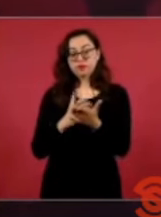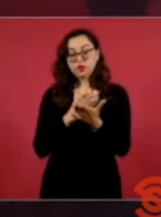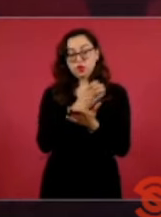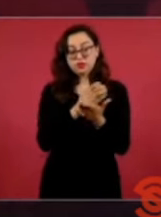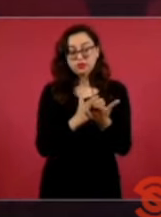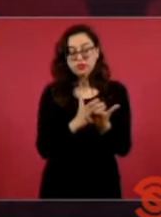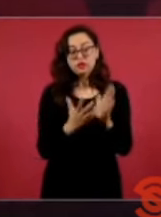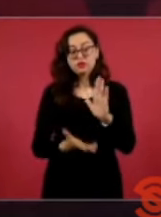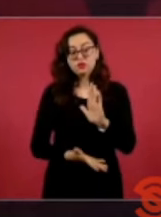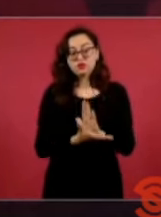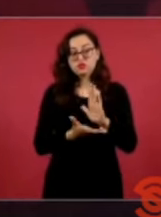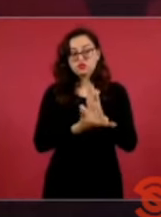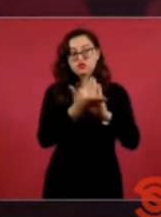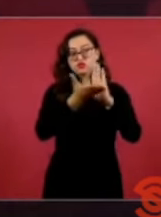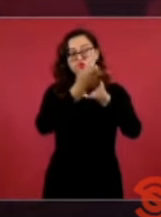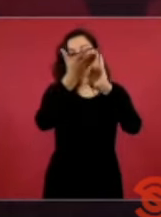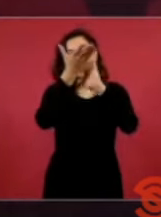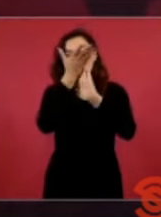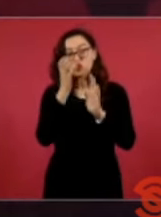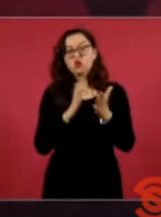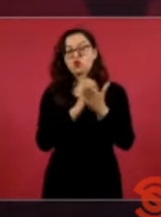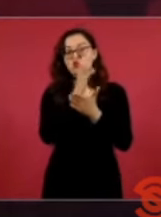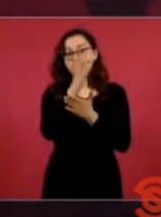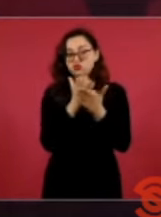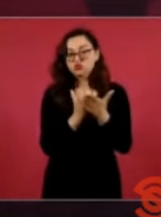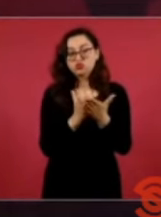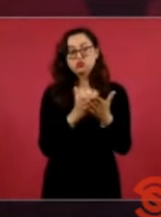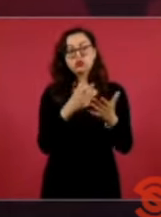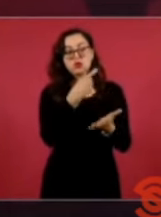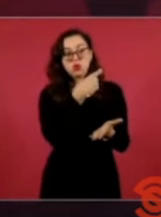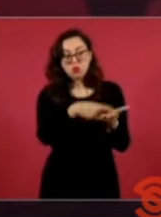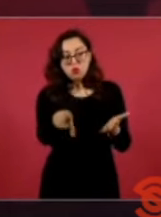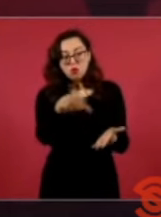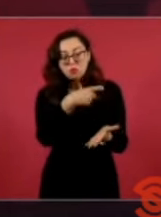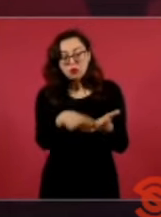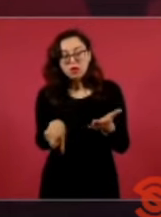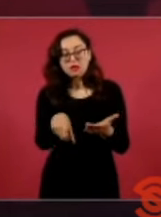obra, en contratos de adquisiciones,